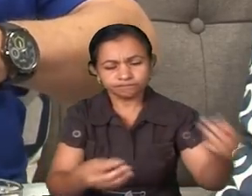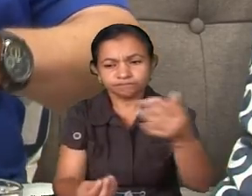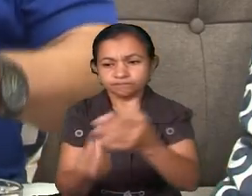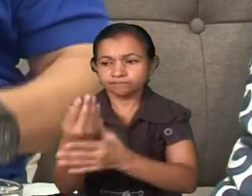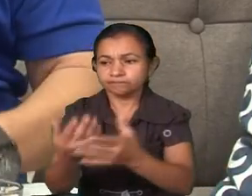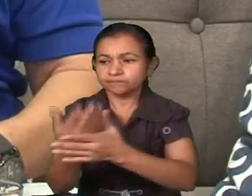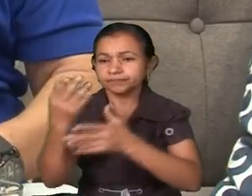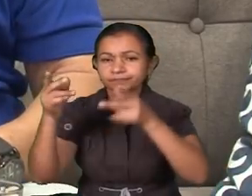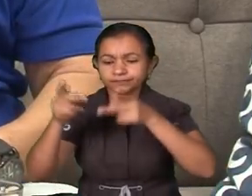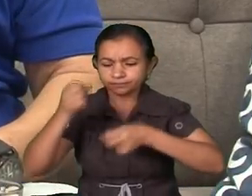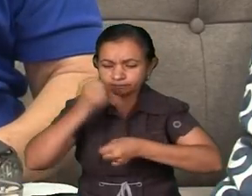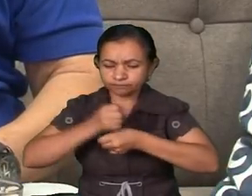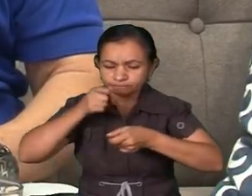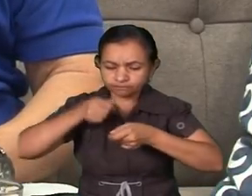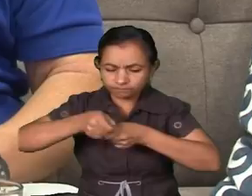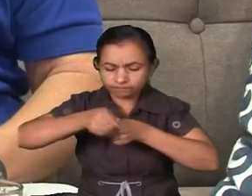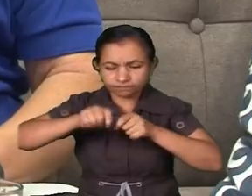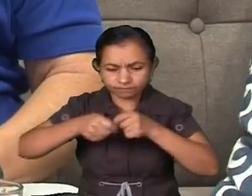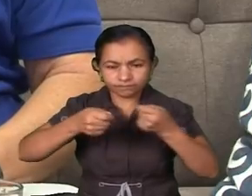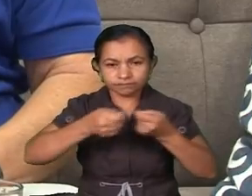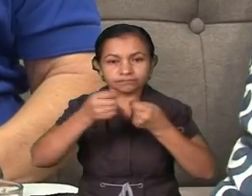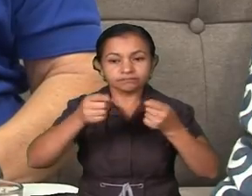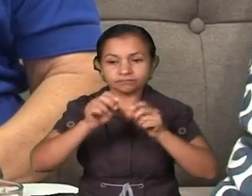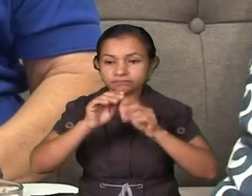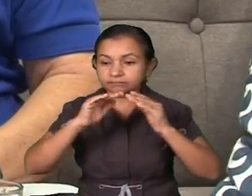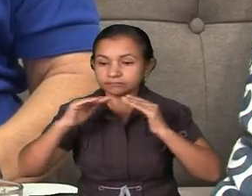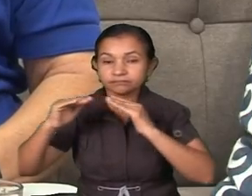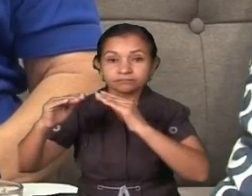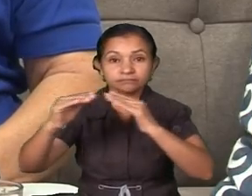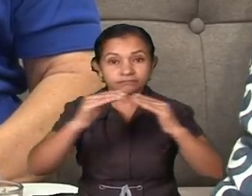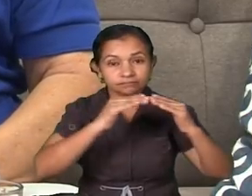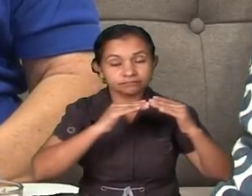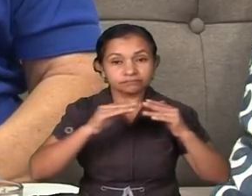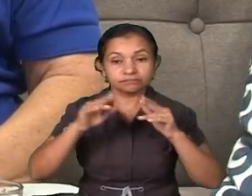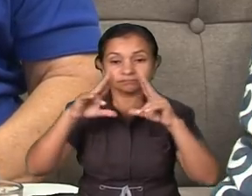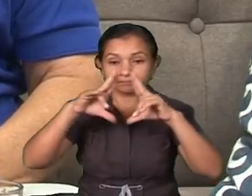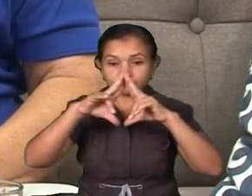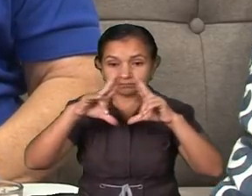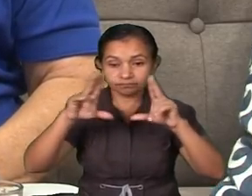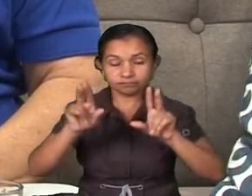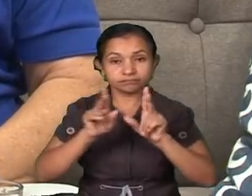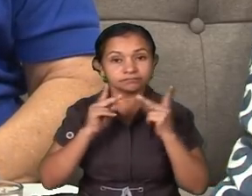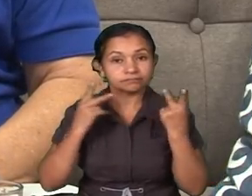artesanos producen en la ciudad. Es un pueblo